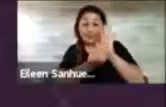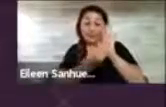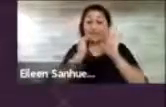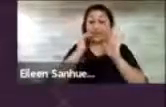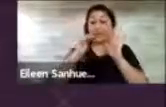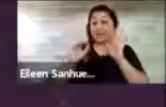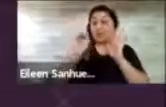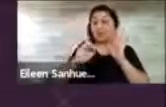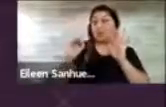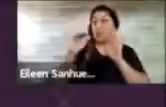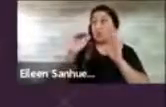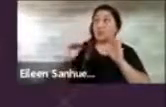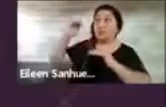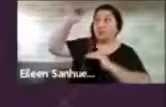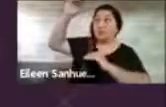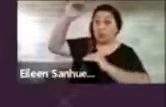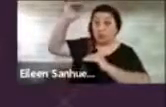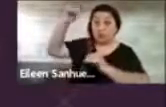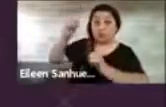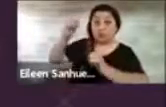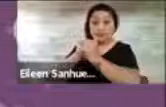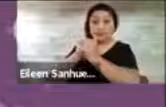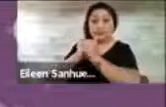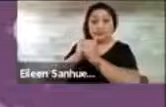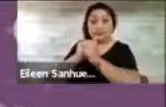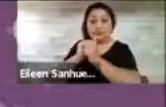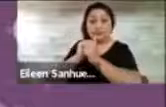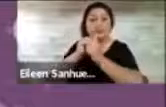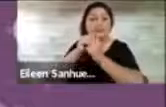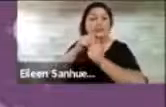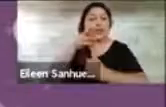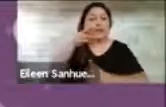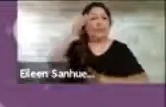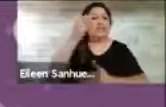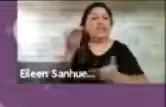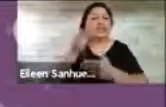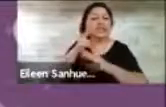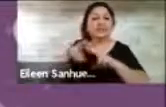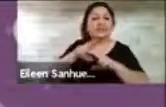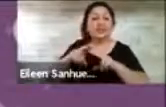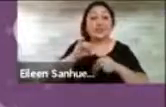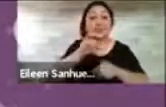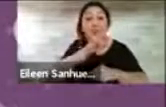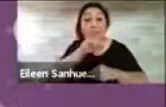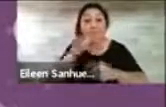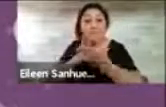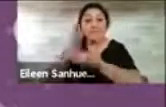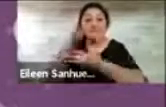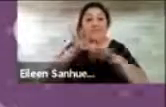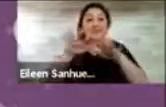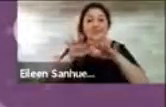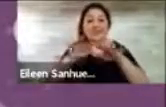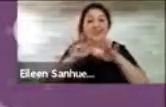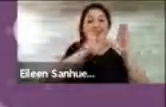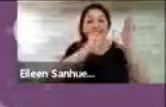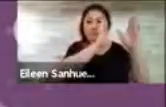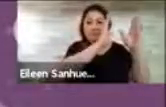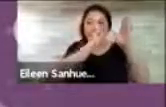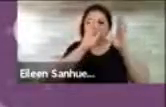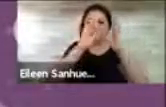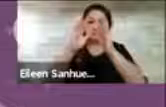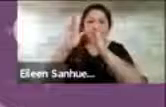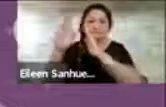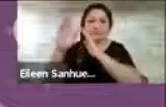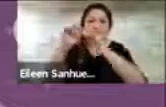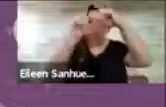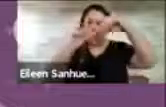hacer. Y acá pueden escuchar como esa instrucción. Luego está la actividad, en que por ejemplo esto es como una especie de serie, que tiene que ver que hay luna, sol,